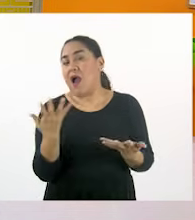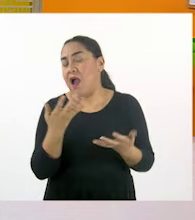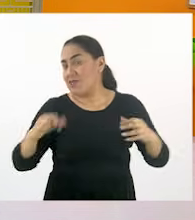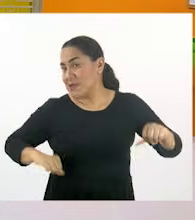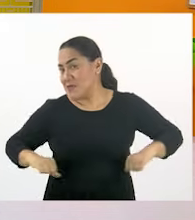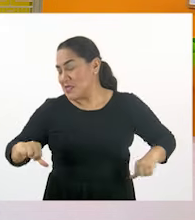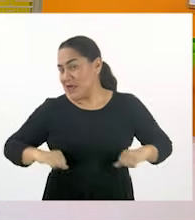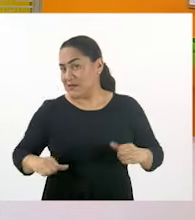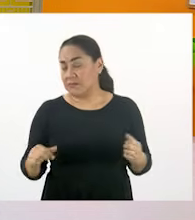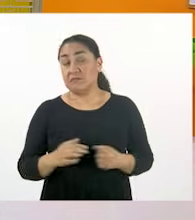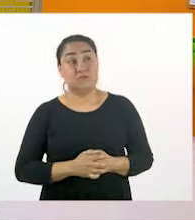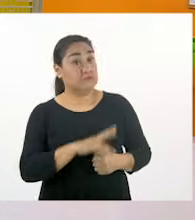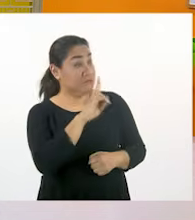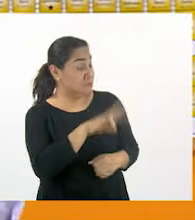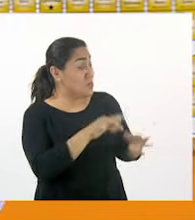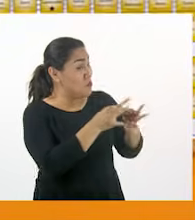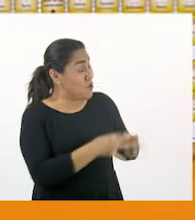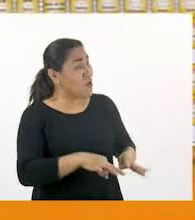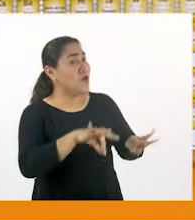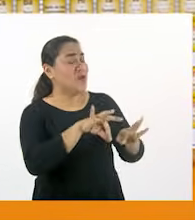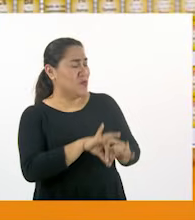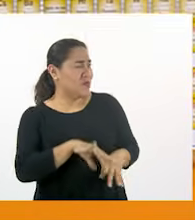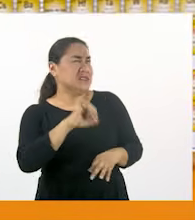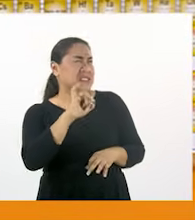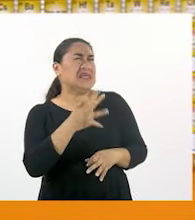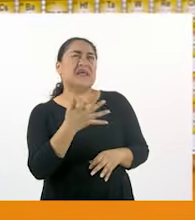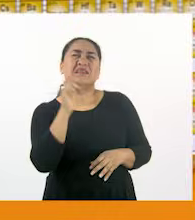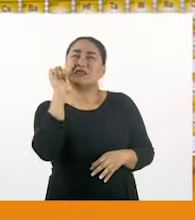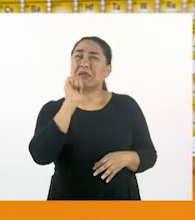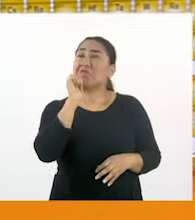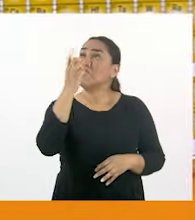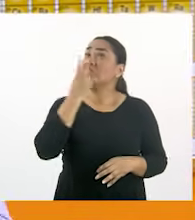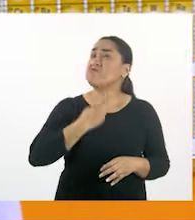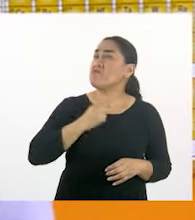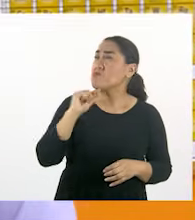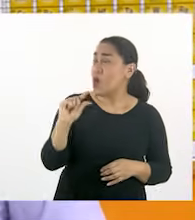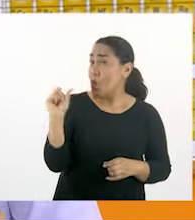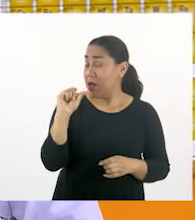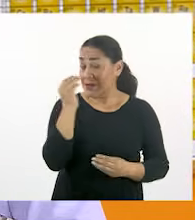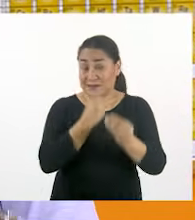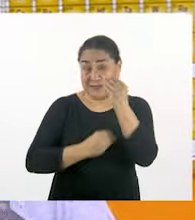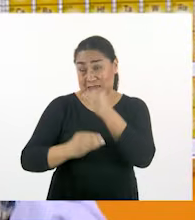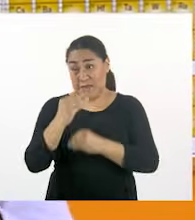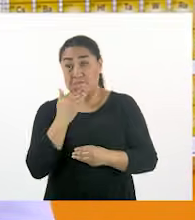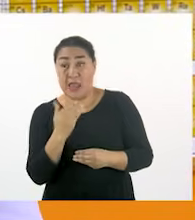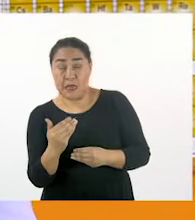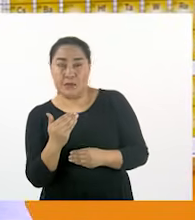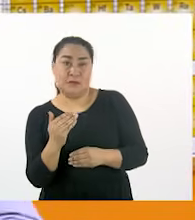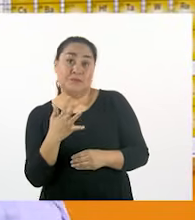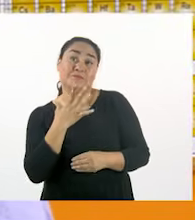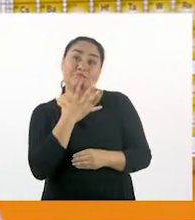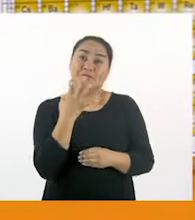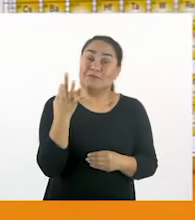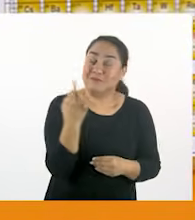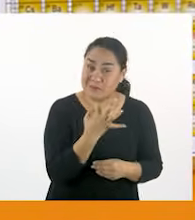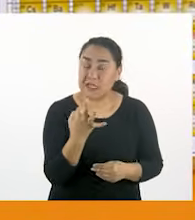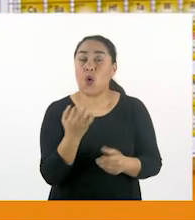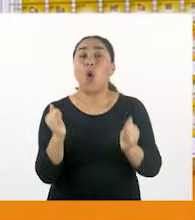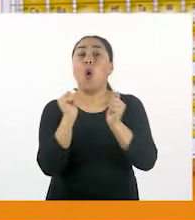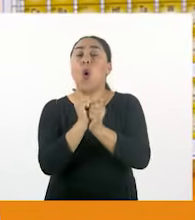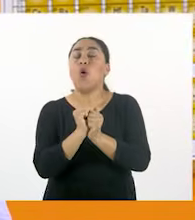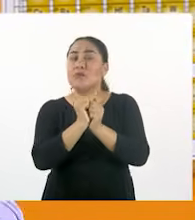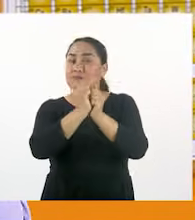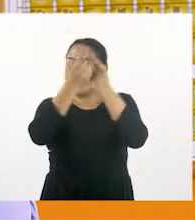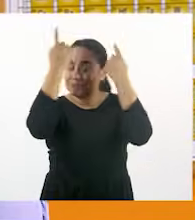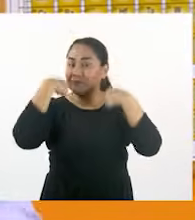¿Sabe que eso es muy importante? Porque tal vez no siempre nos dicen que si comemos bien, una, puede ser muy rico y aparte vamos a estar con toda la pila